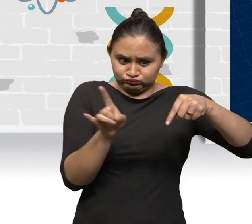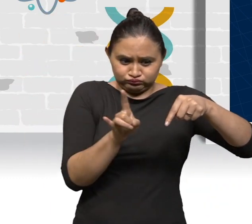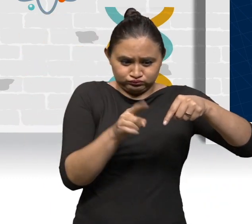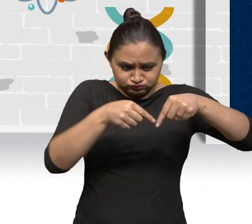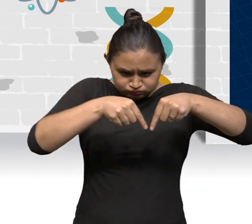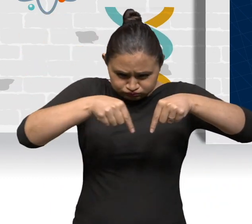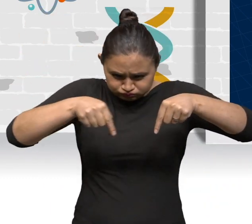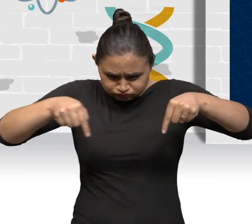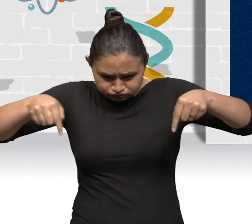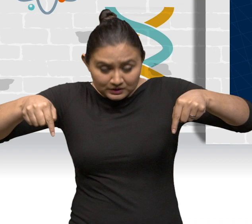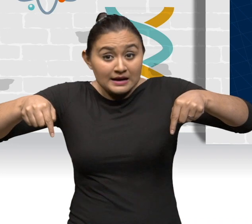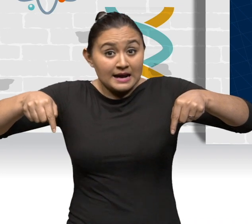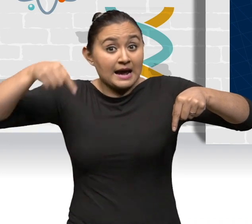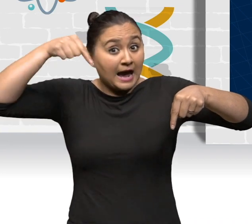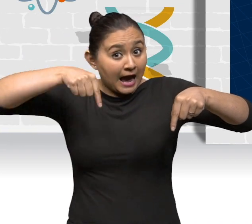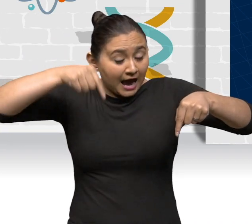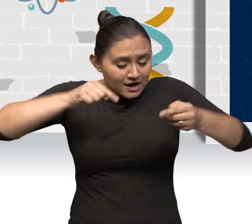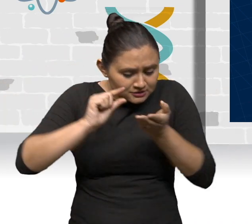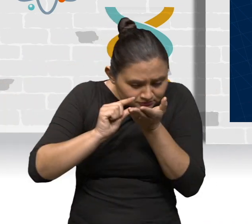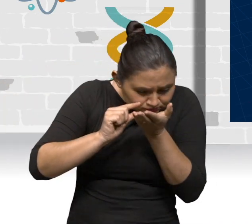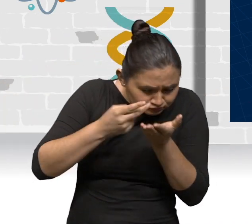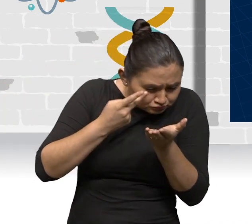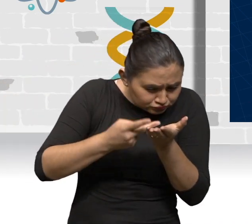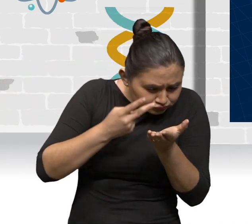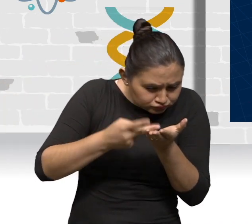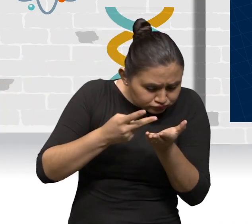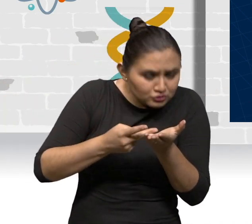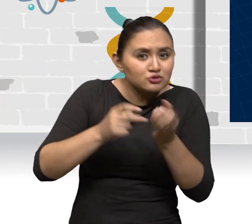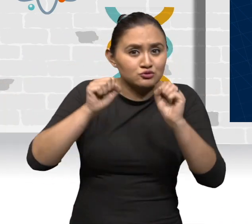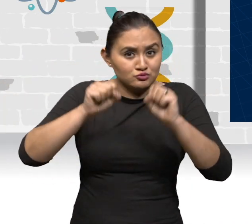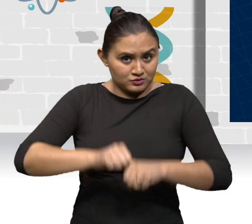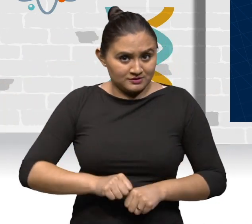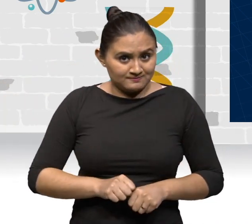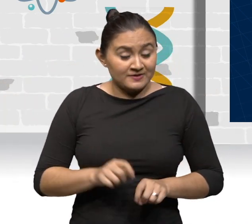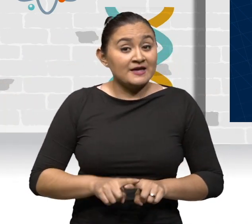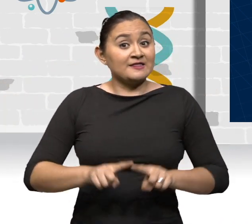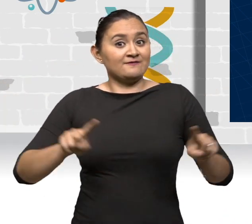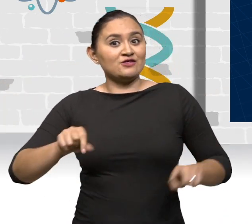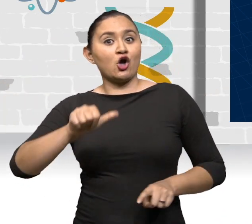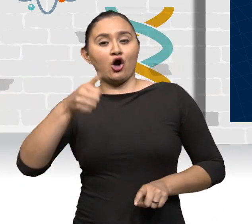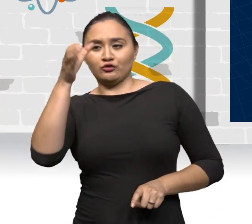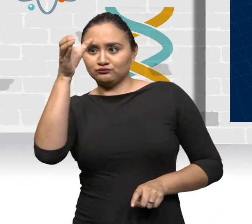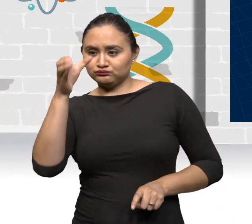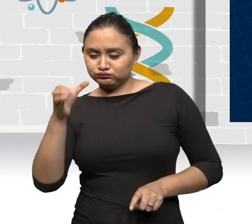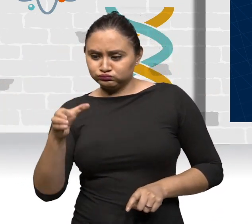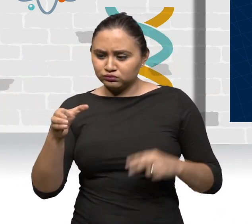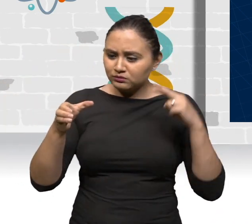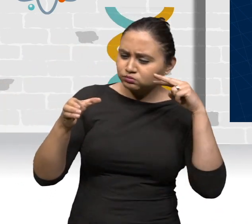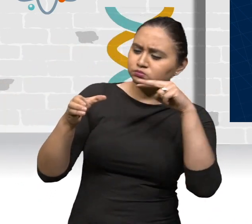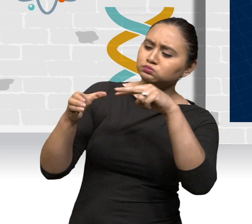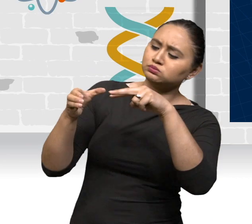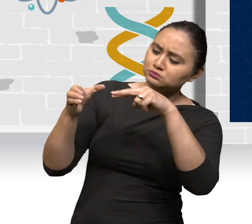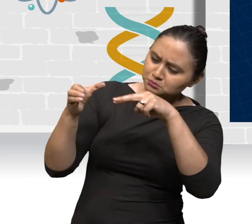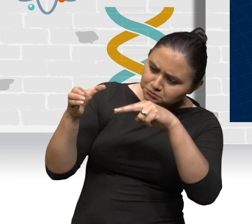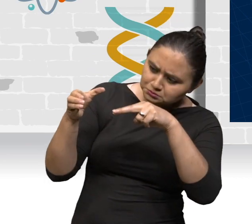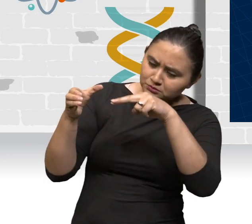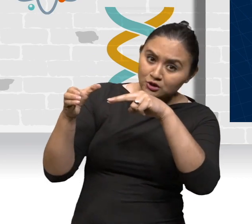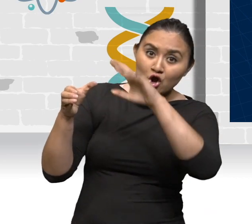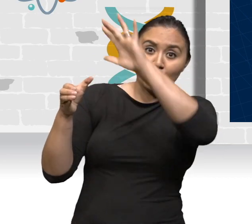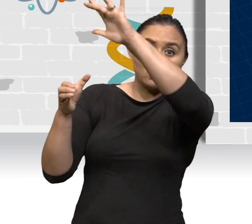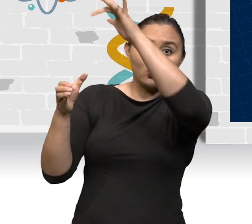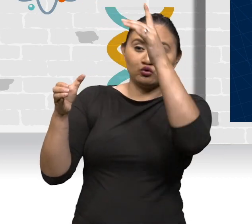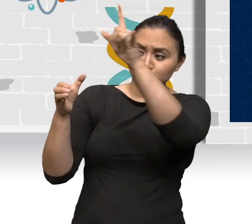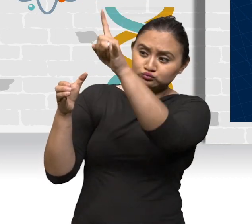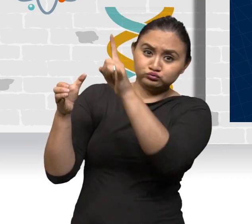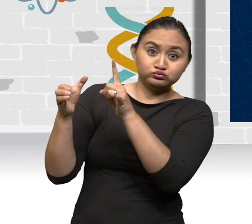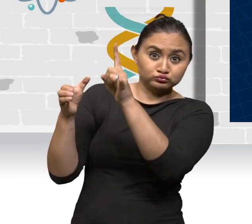observa por qué lo atraviesa sin encontrar partículas que lo reflejen. Sin embargo, en el segundo envase, que hay una dispersión coloidal, se puede ver que el